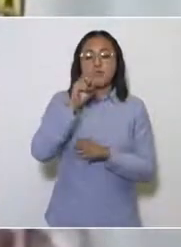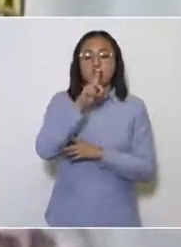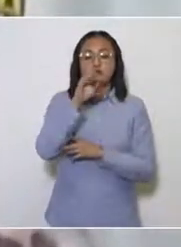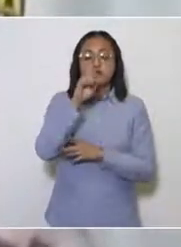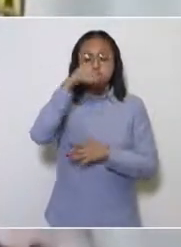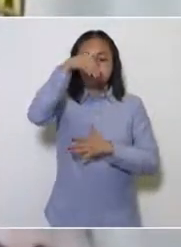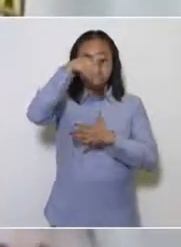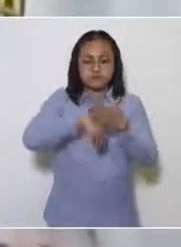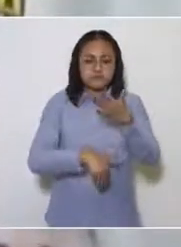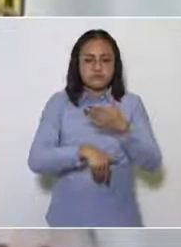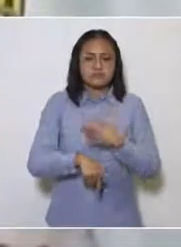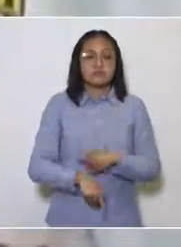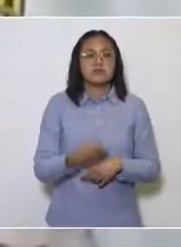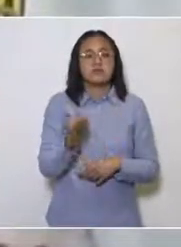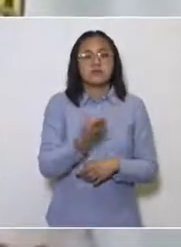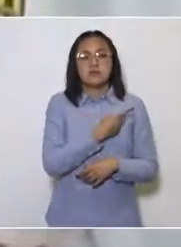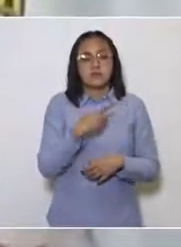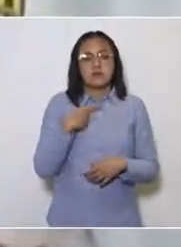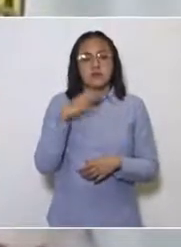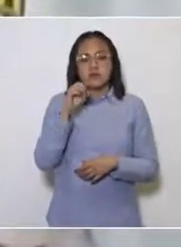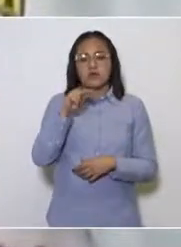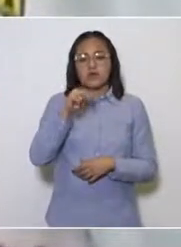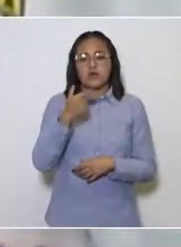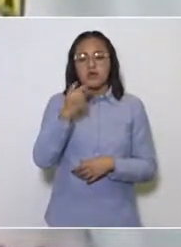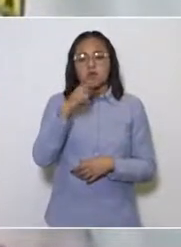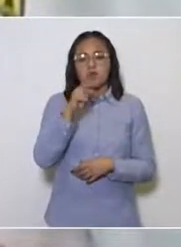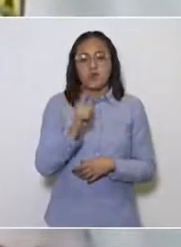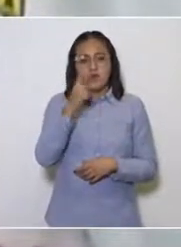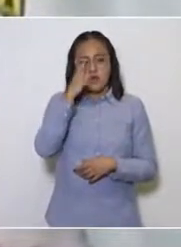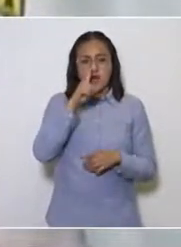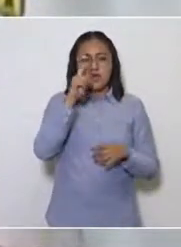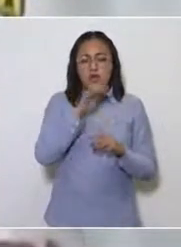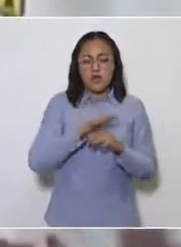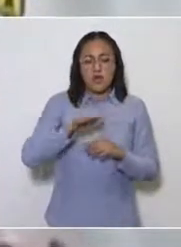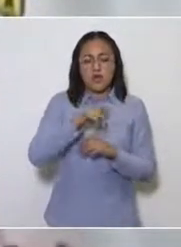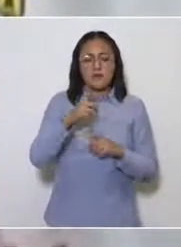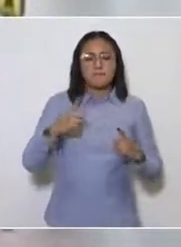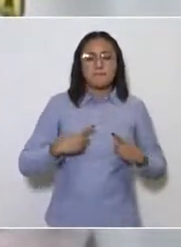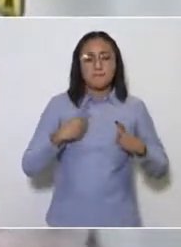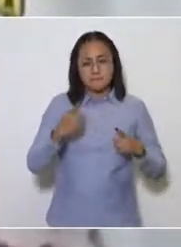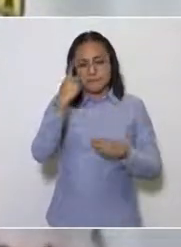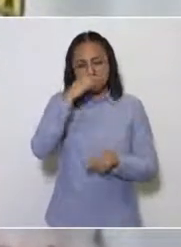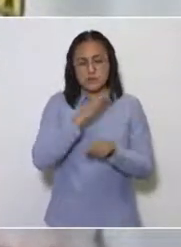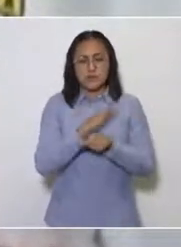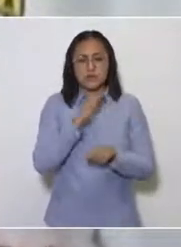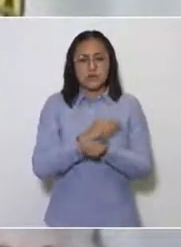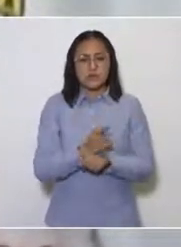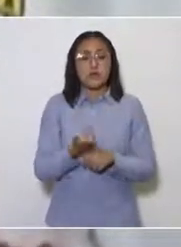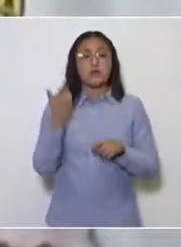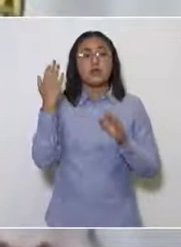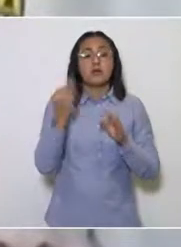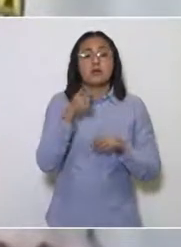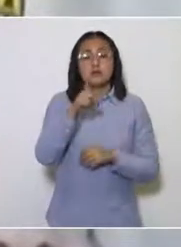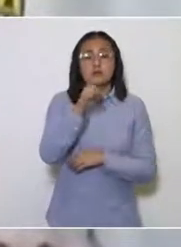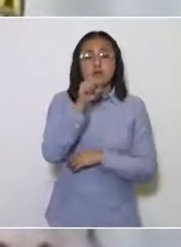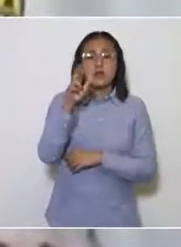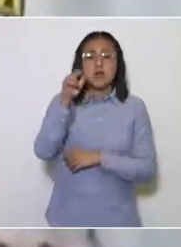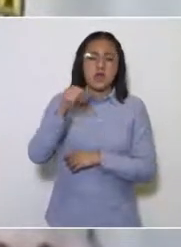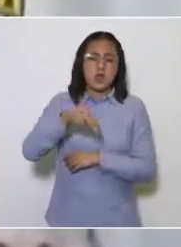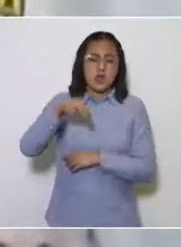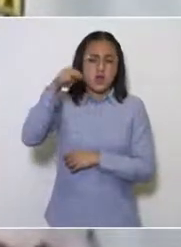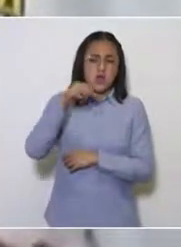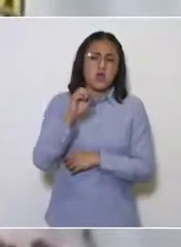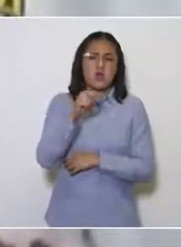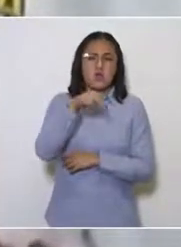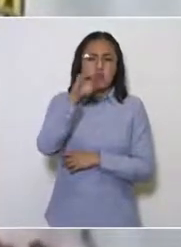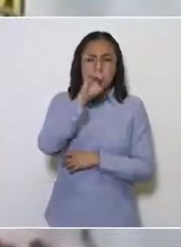pequeña proporción son dotaciones que con agua autorizado en aguas superficiales, que por lo general están en la zona de Sierra Norte, Sierra Nororiental,